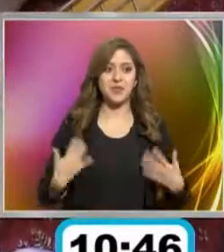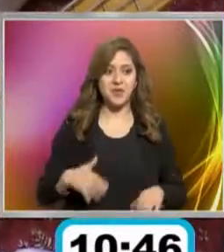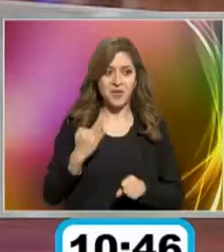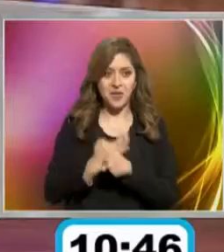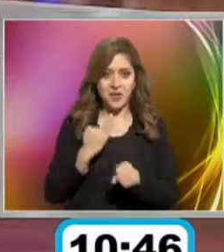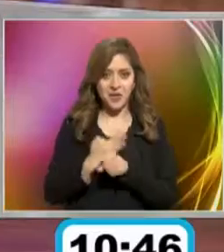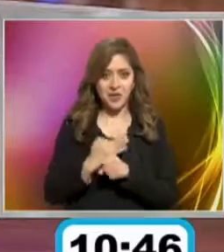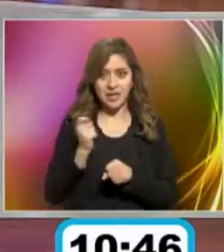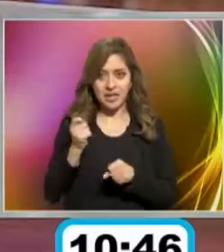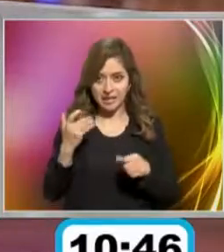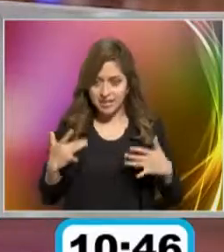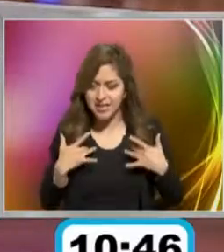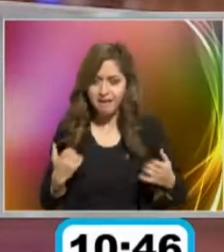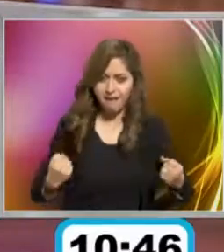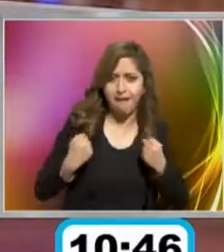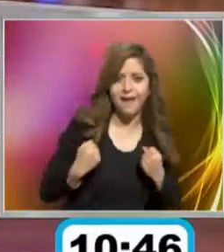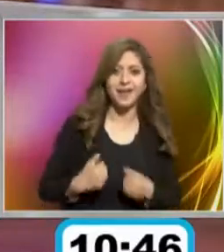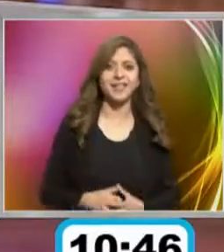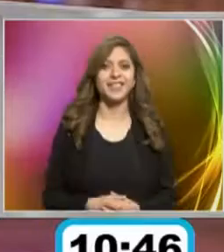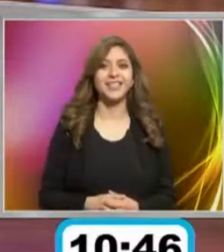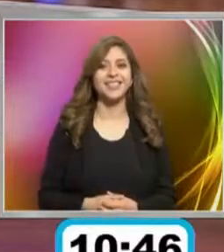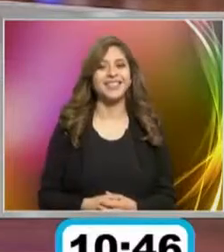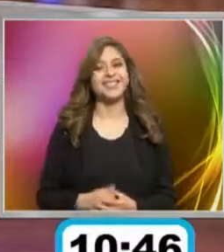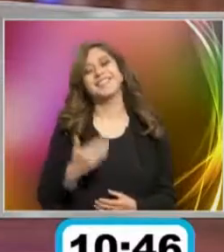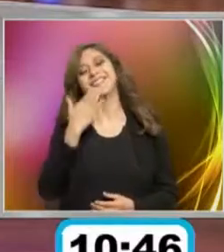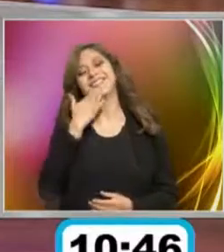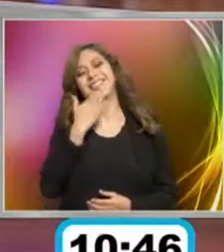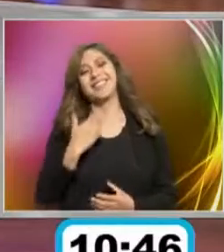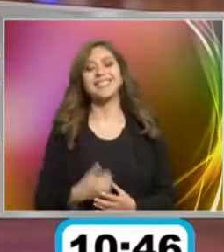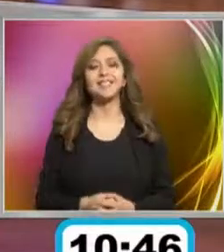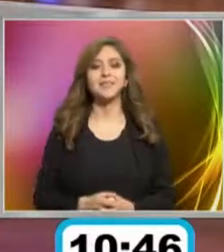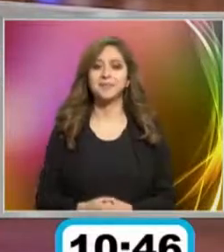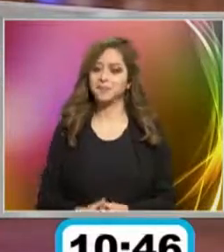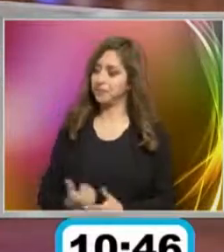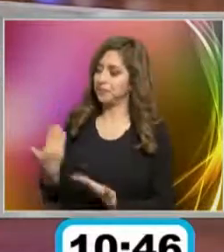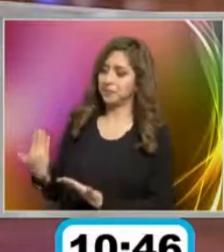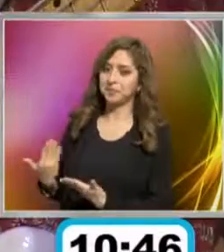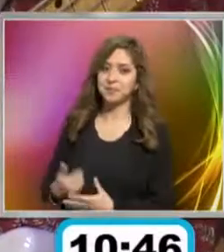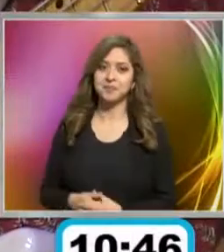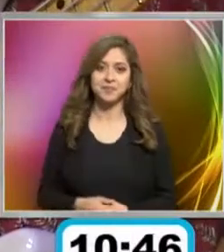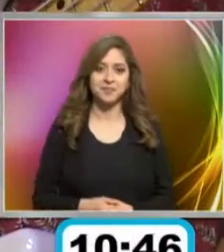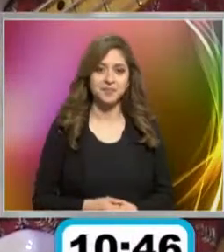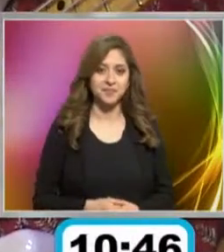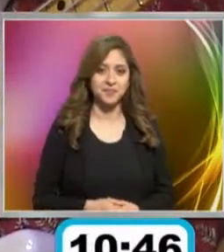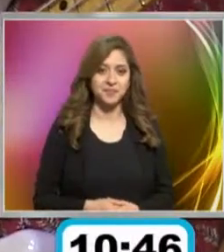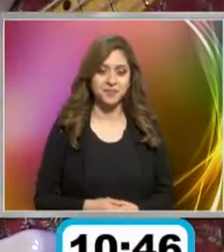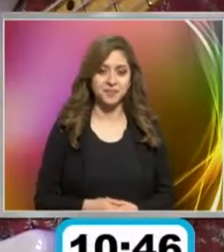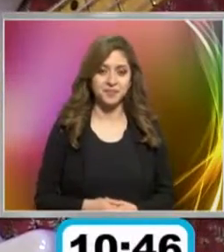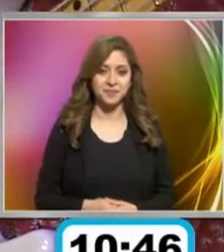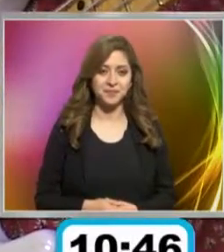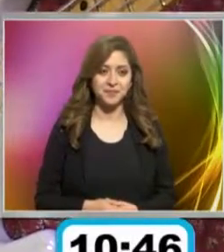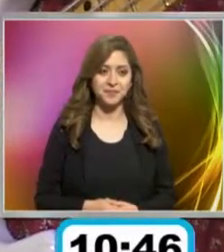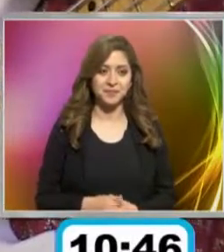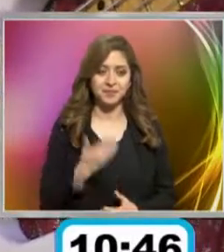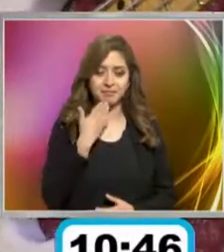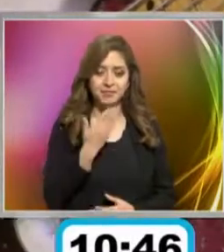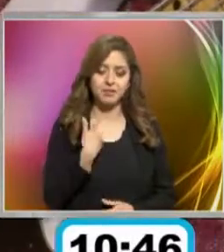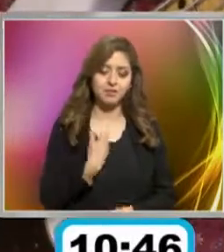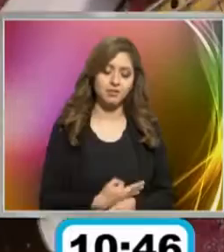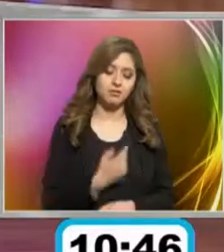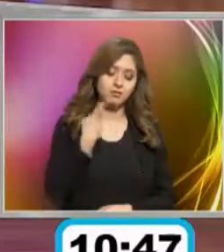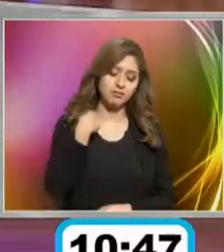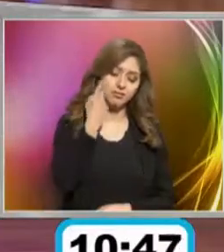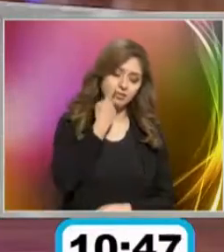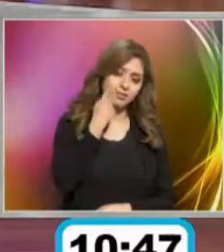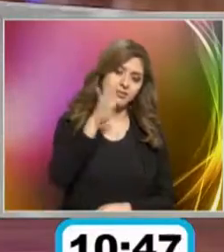No, pero que se sienta la energía. Muy bien, canales, ¿cómo están? Muy bien. ¿Por acá? Muy bien, tengo sueño. No, ¿cómo Nos